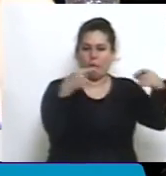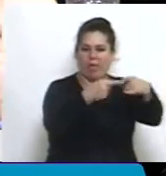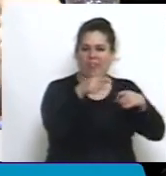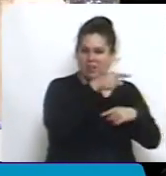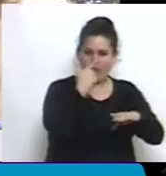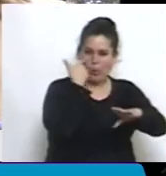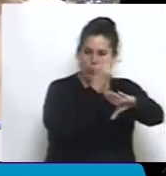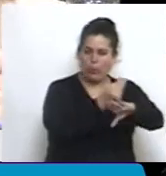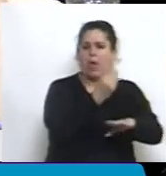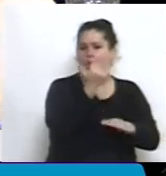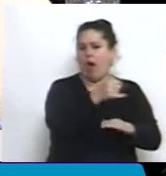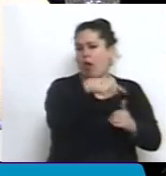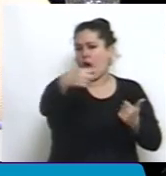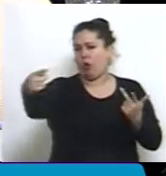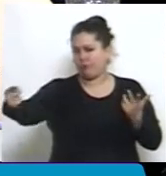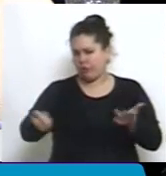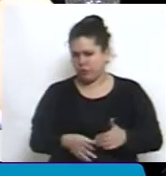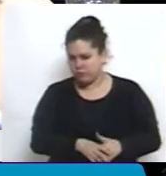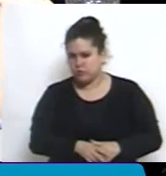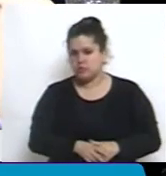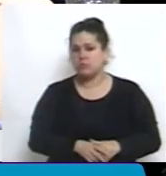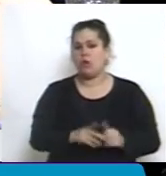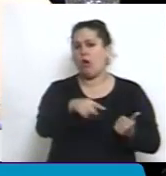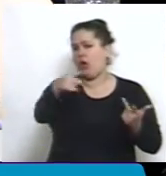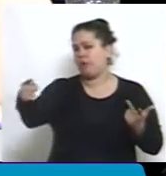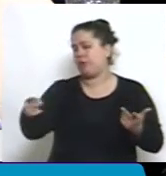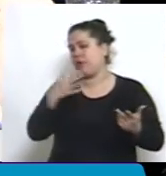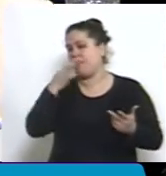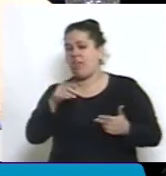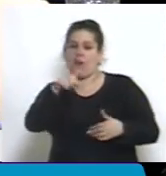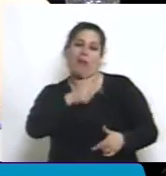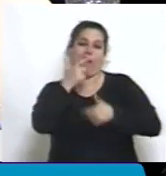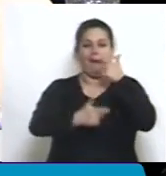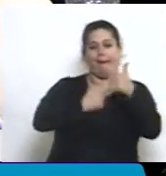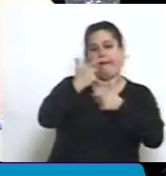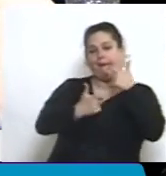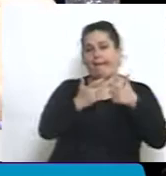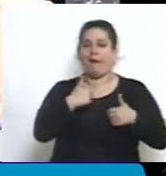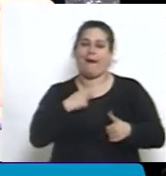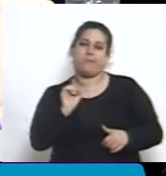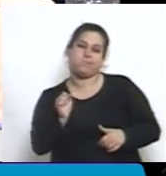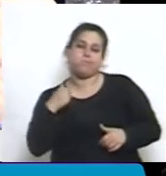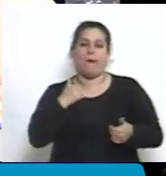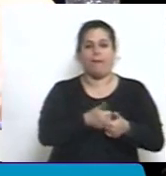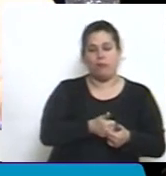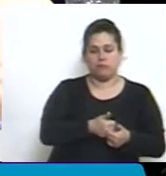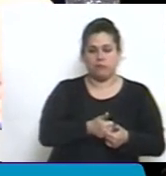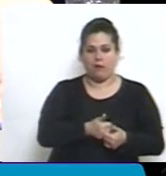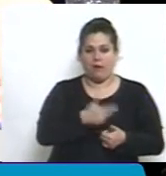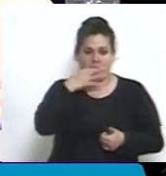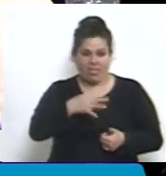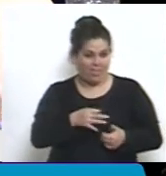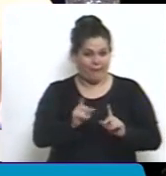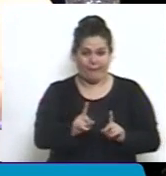y muchos otros no estarían riéndose de aquello que hicieron, sino que estarían